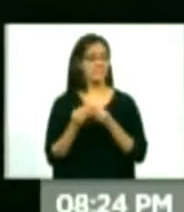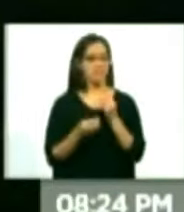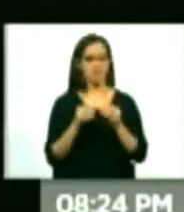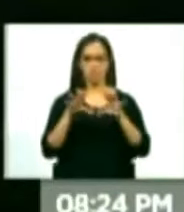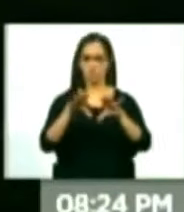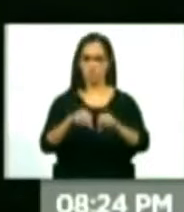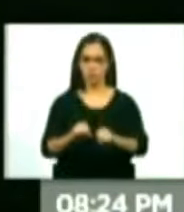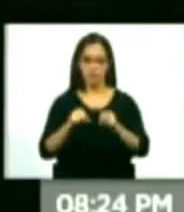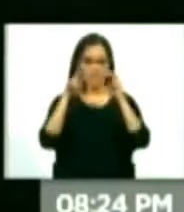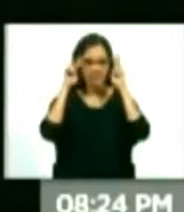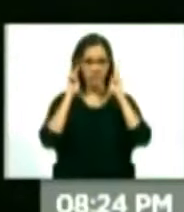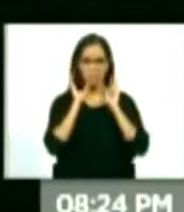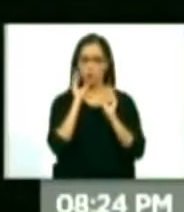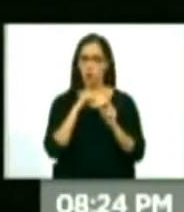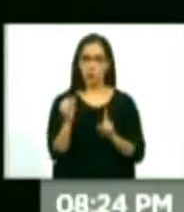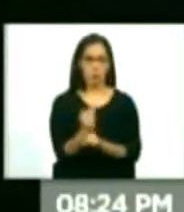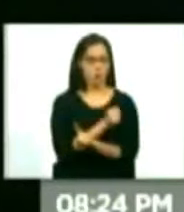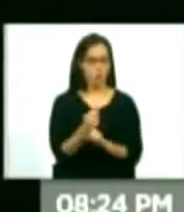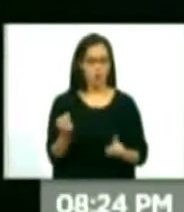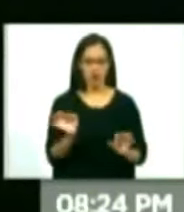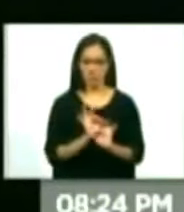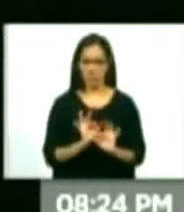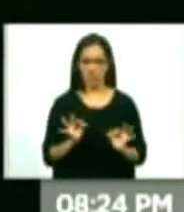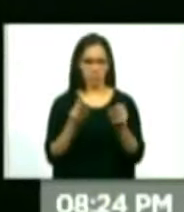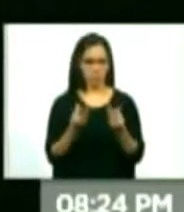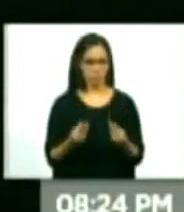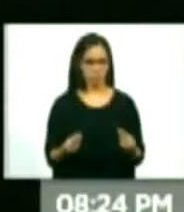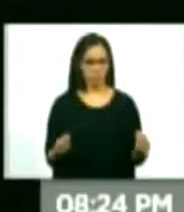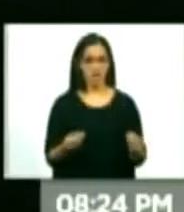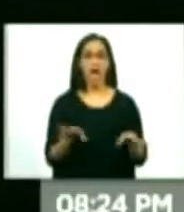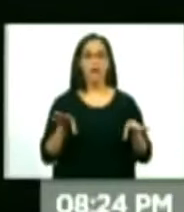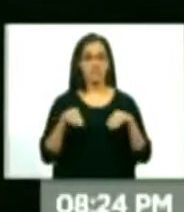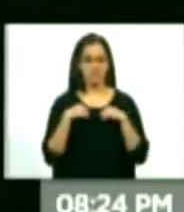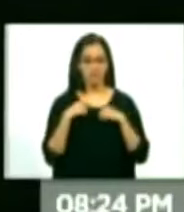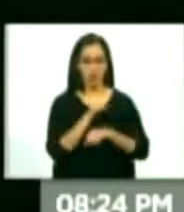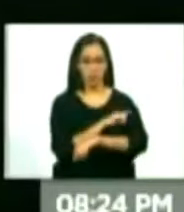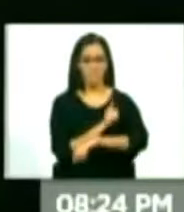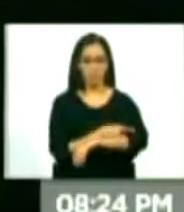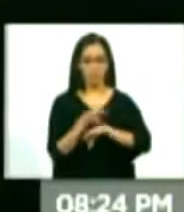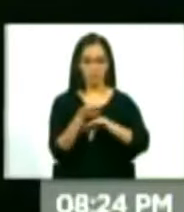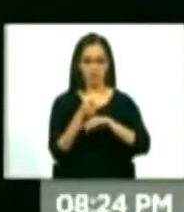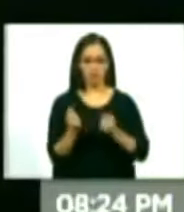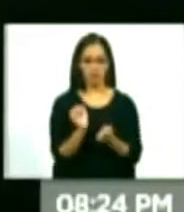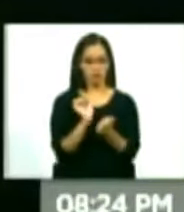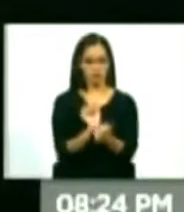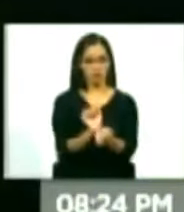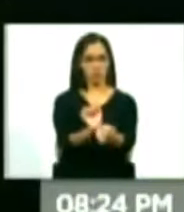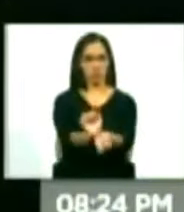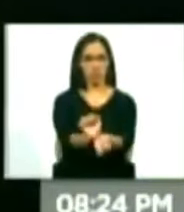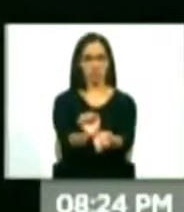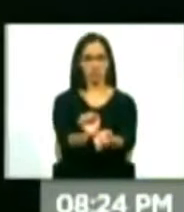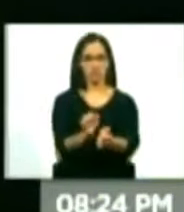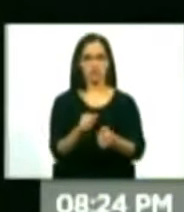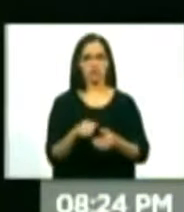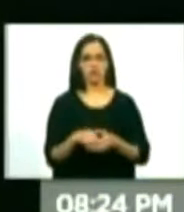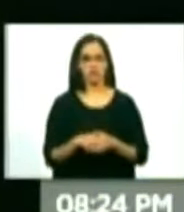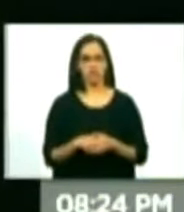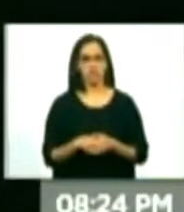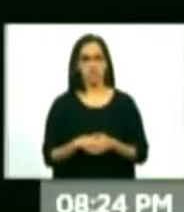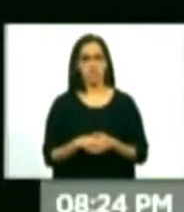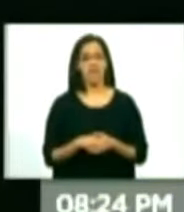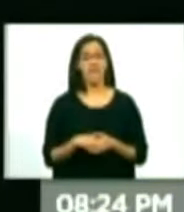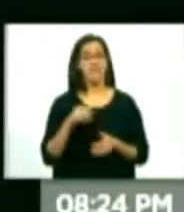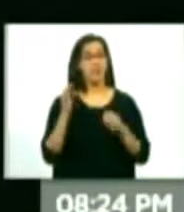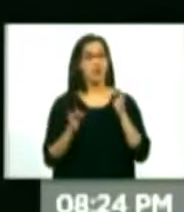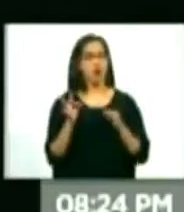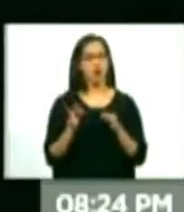no hubo violencia, reconocieron el poder del Estado y se entregaron. Y Carlos Ecarra fue el que nos dio la